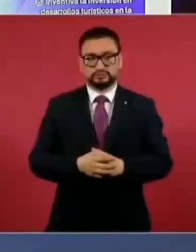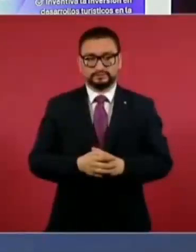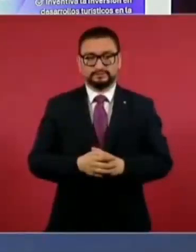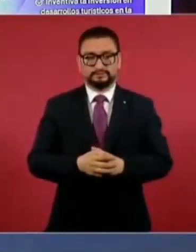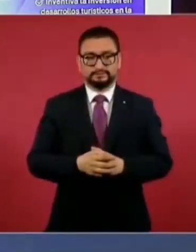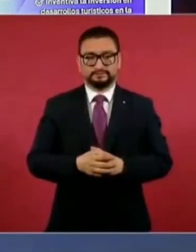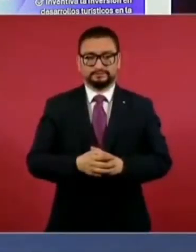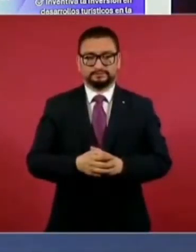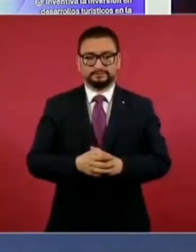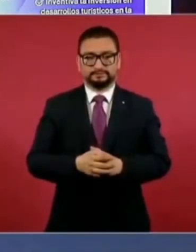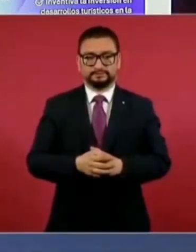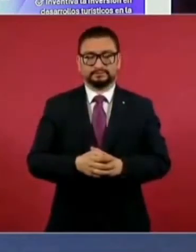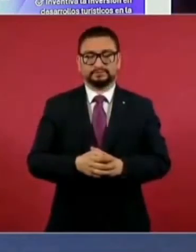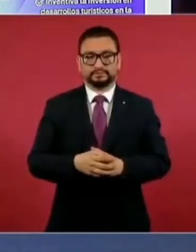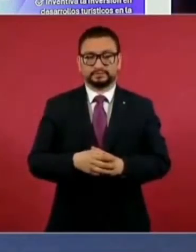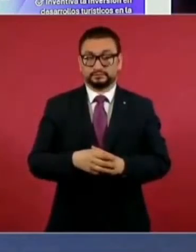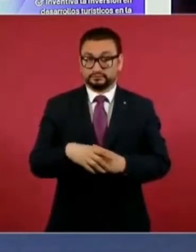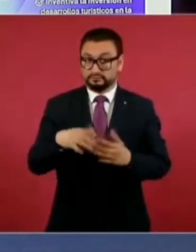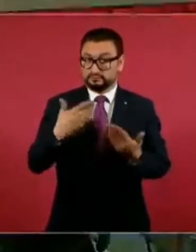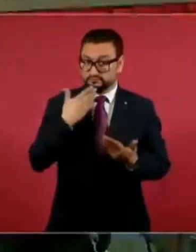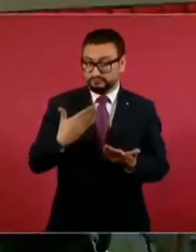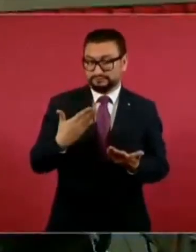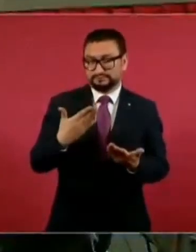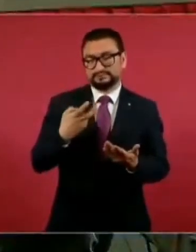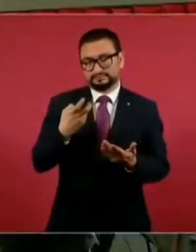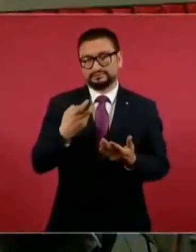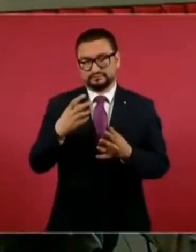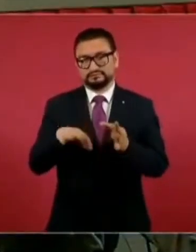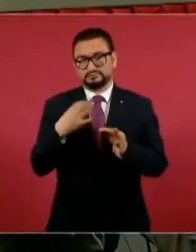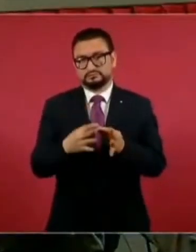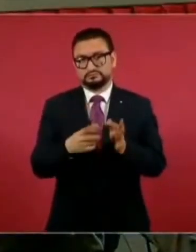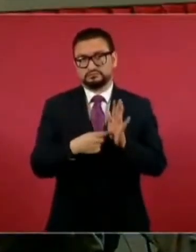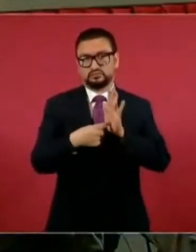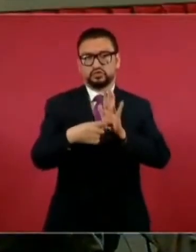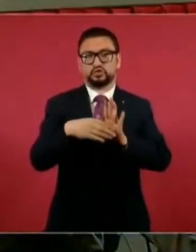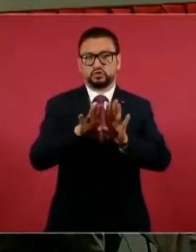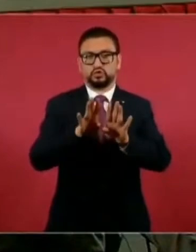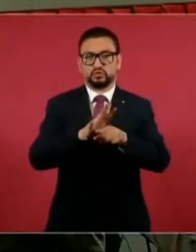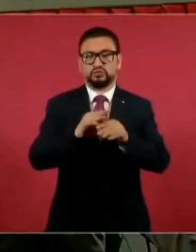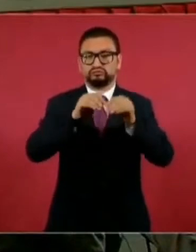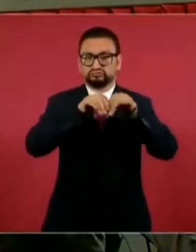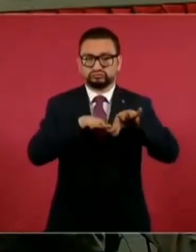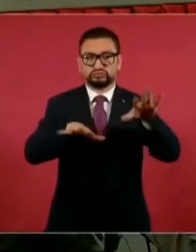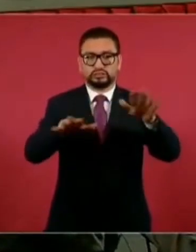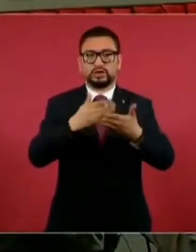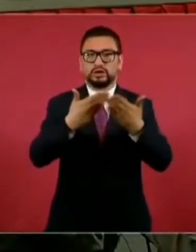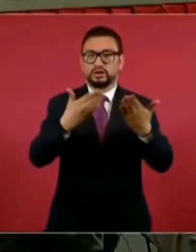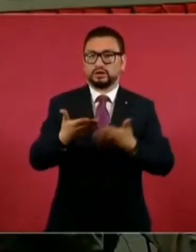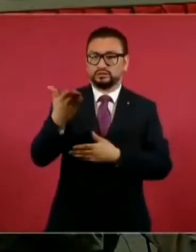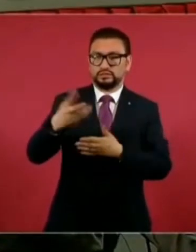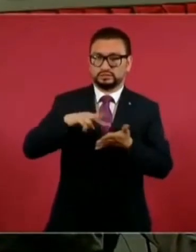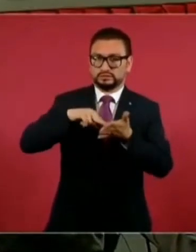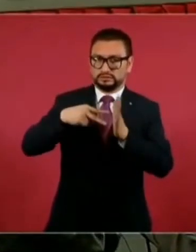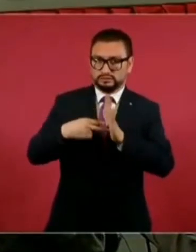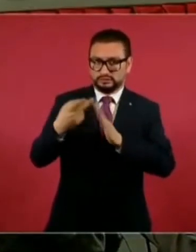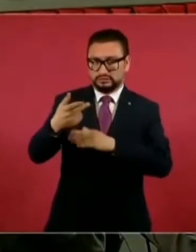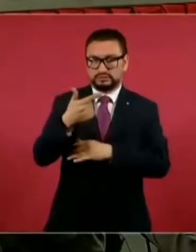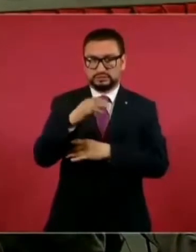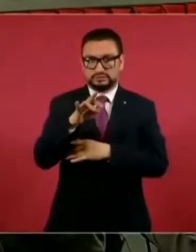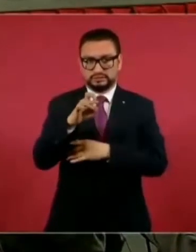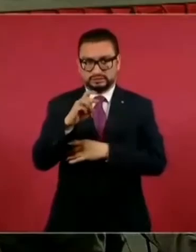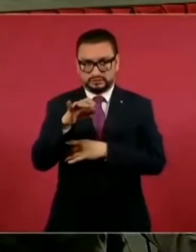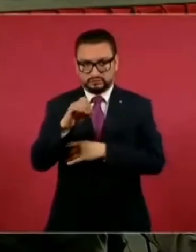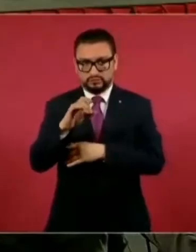¿Sí? Bien, sería la presentación de transmisión. Me permito pasar la palabra al ingeniero Guillermo